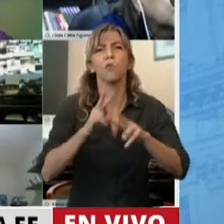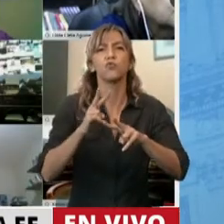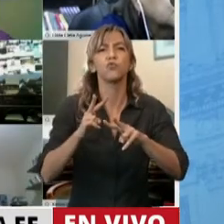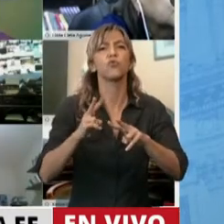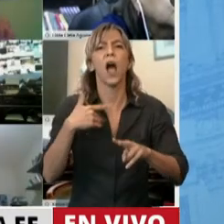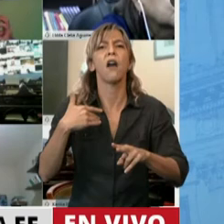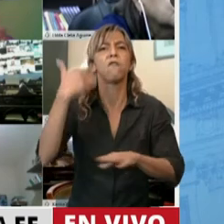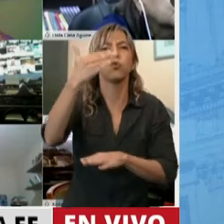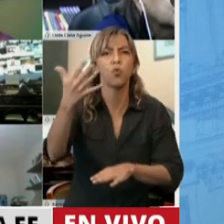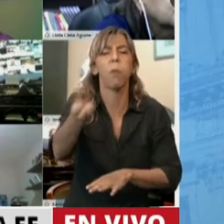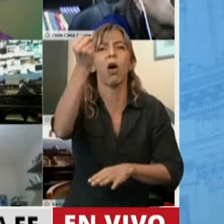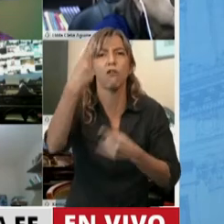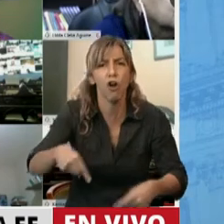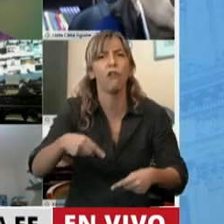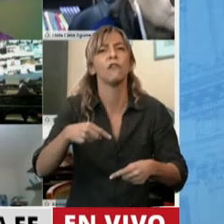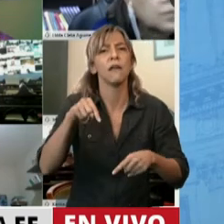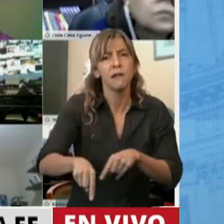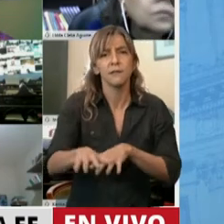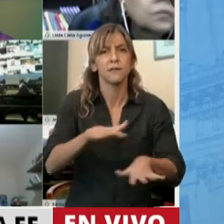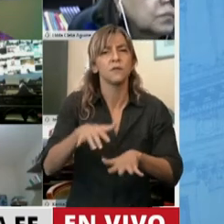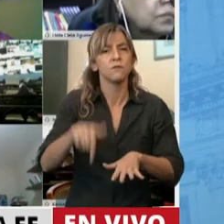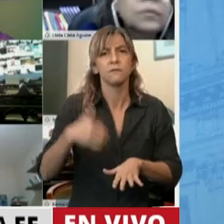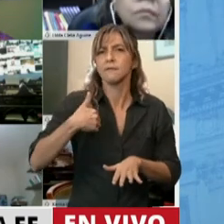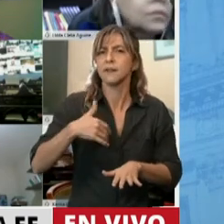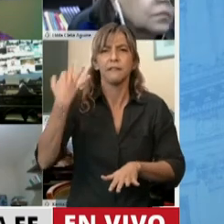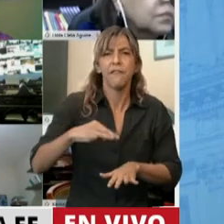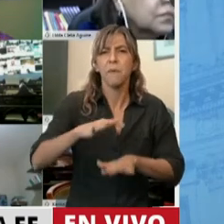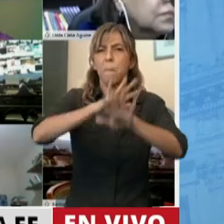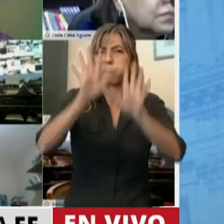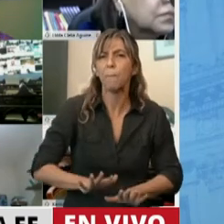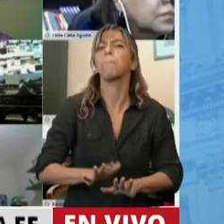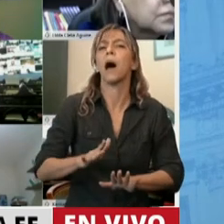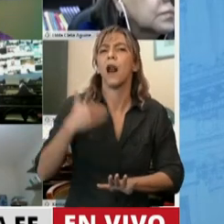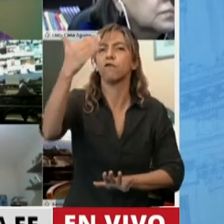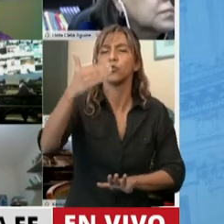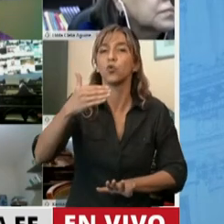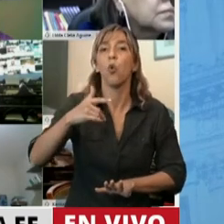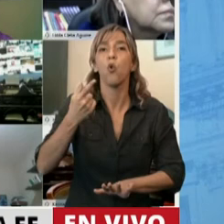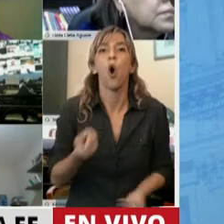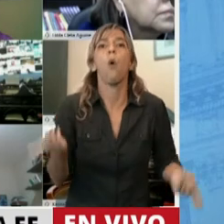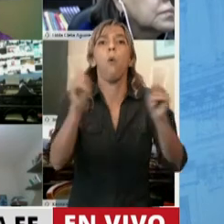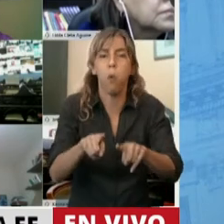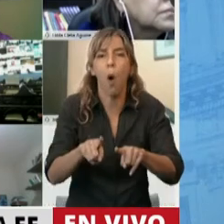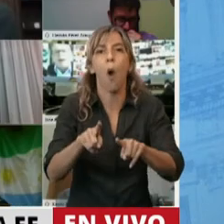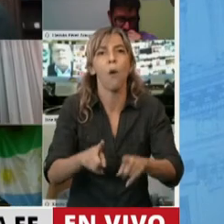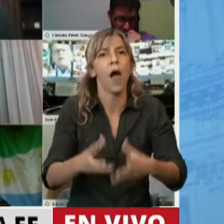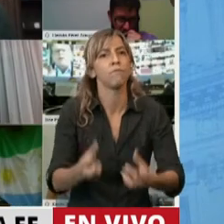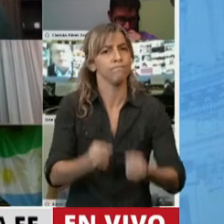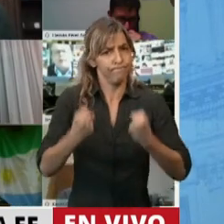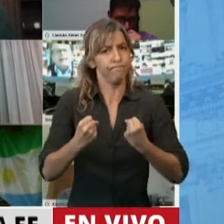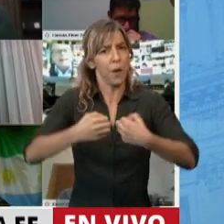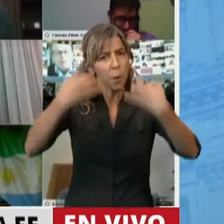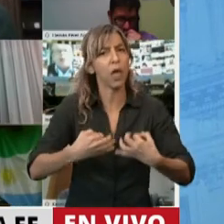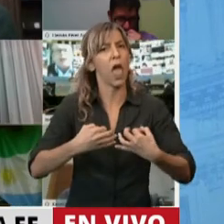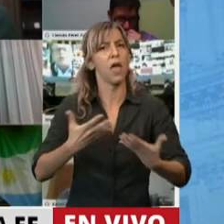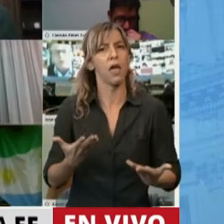hacia adelante. Son los momentos que un país se tiene que preparar para recuperarse. Son parte de los planes que